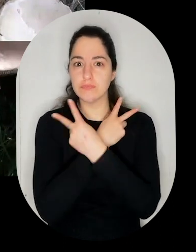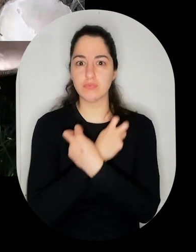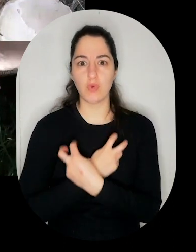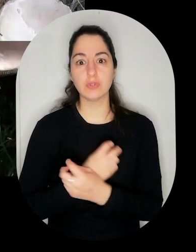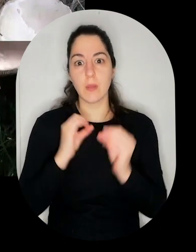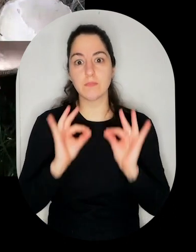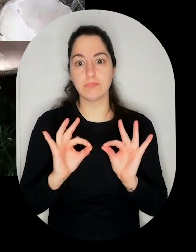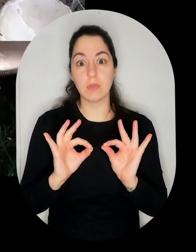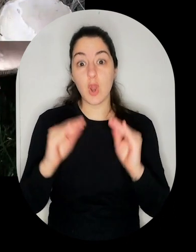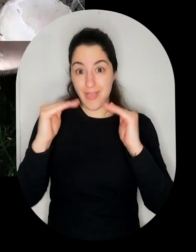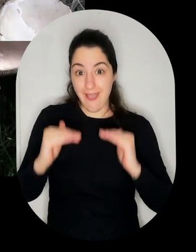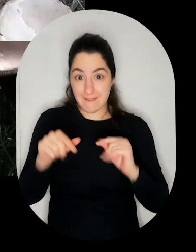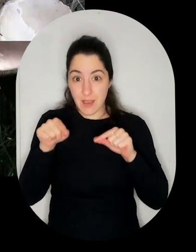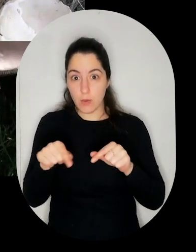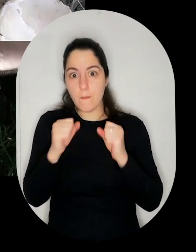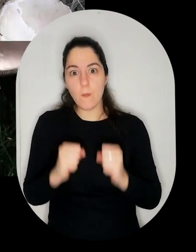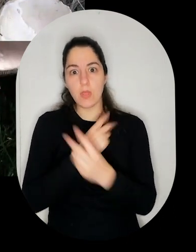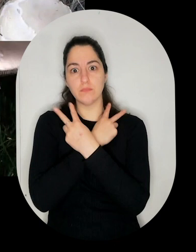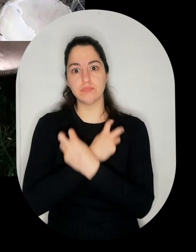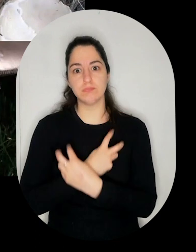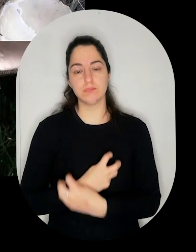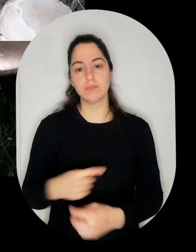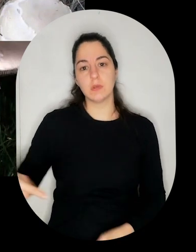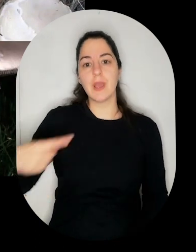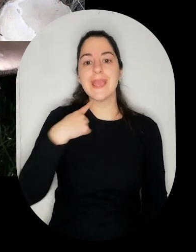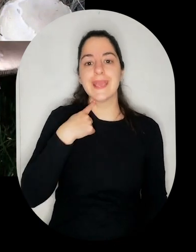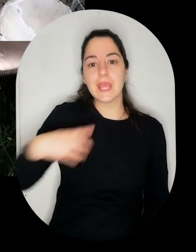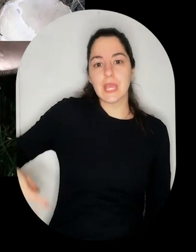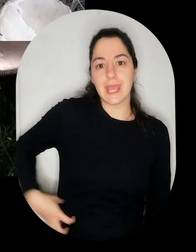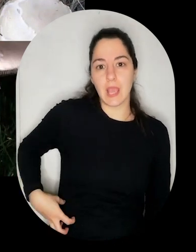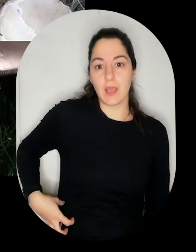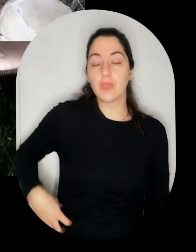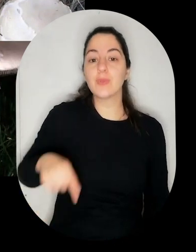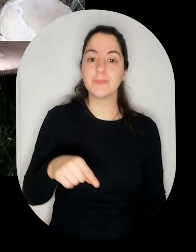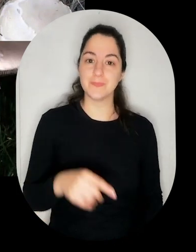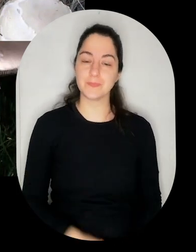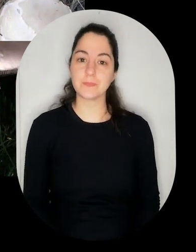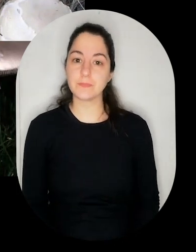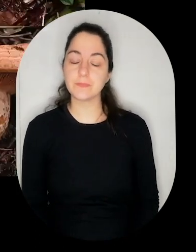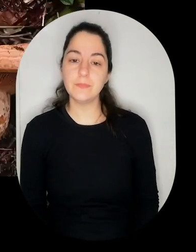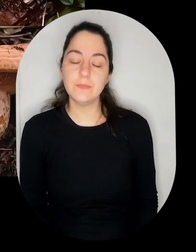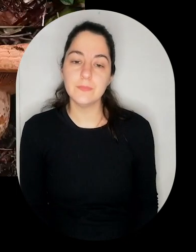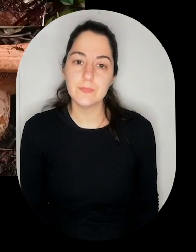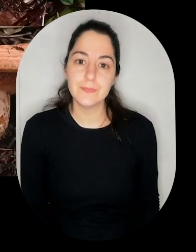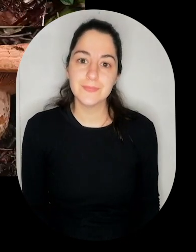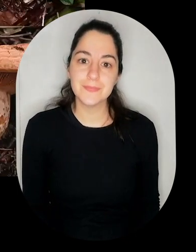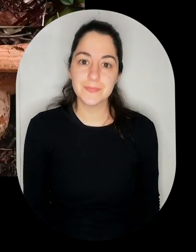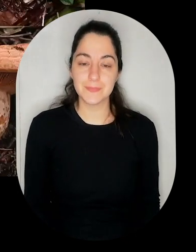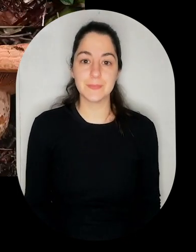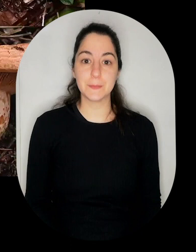con cuadros, los de abajo pueden causar cuadros hepatotóxicos, los agaricus de arriba tóxicos causan síndrome gastrointestinal.